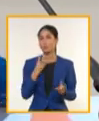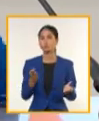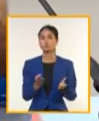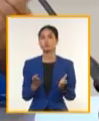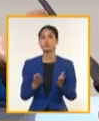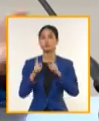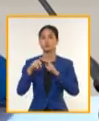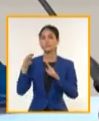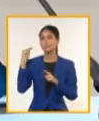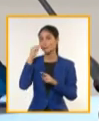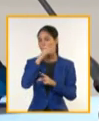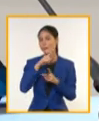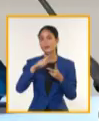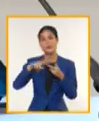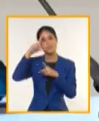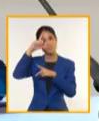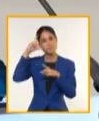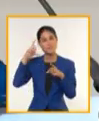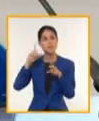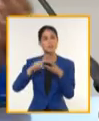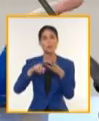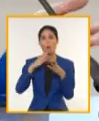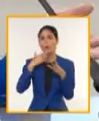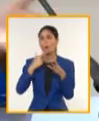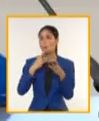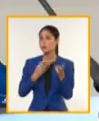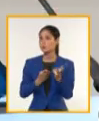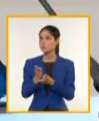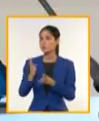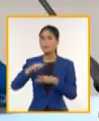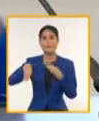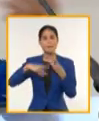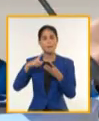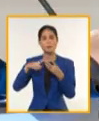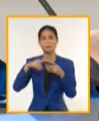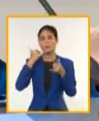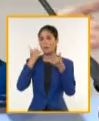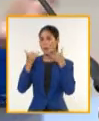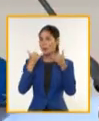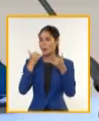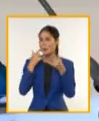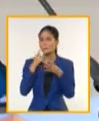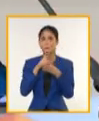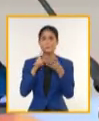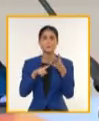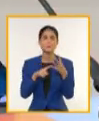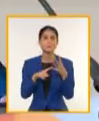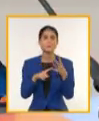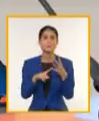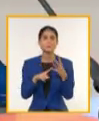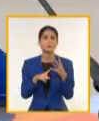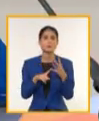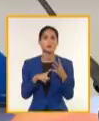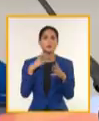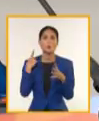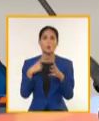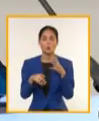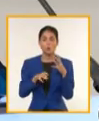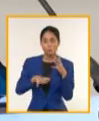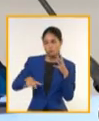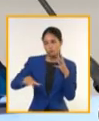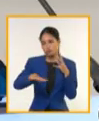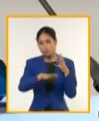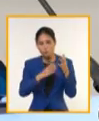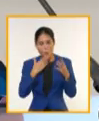la ampliación de las comunicaciones, la ampliación, por ejemplo, de la explotación del espacio, en el espacio, en qué medida se